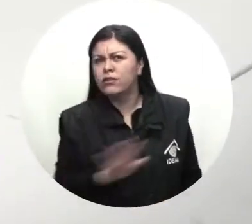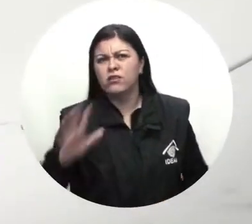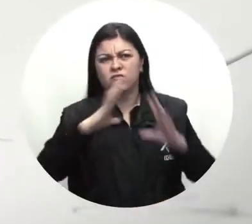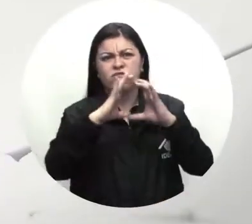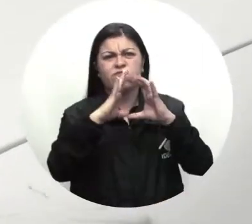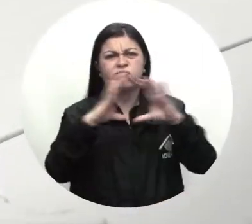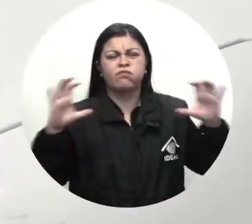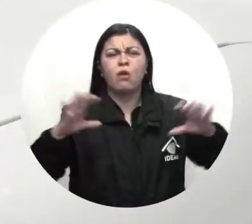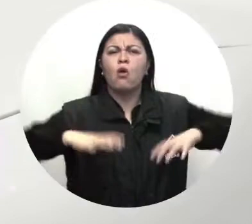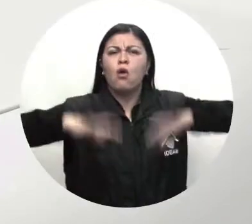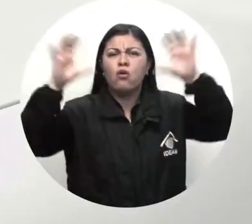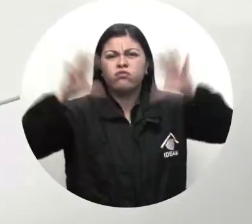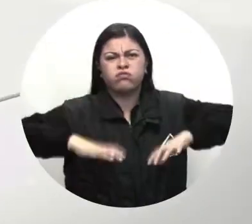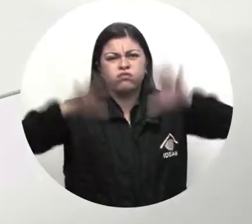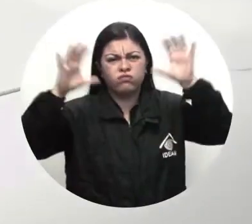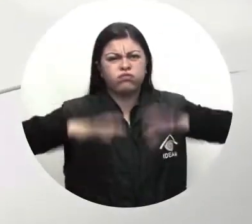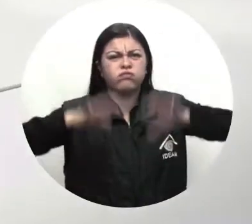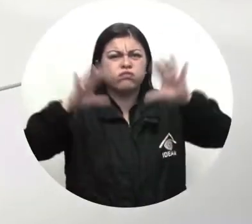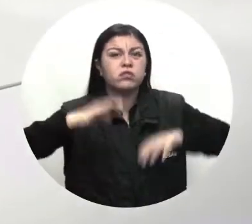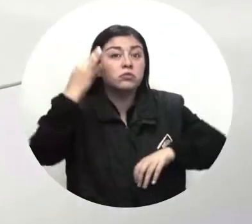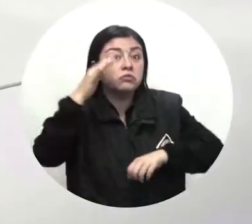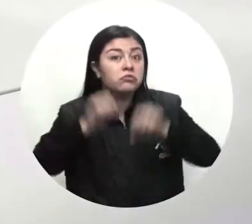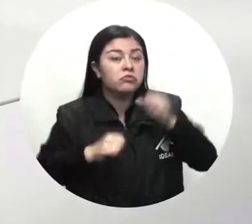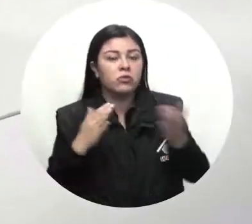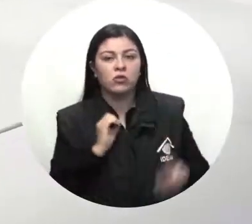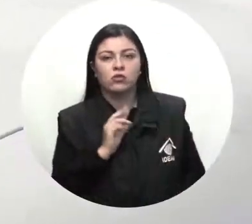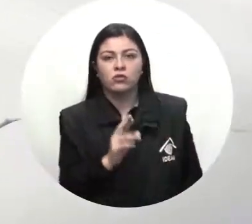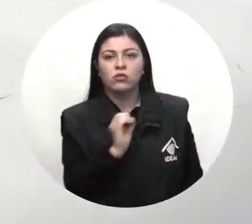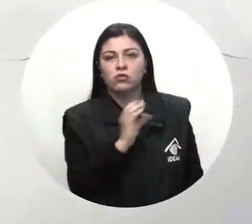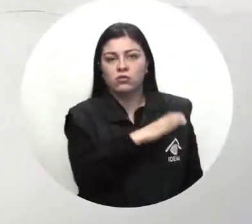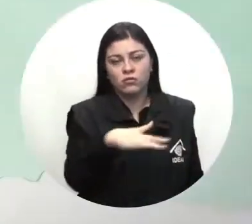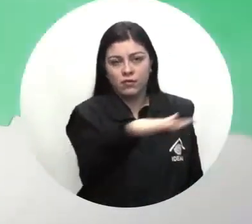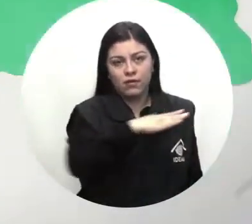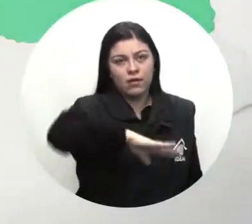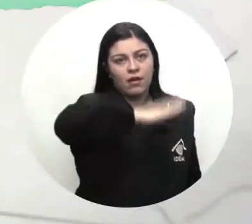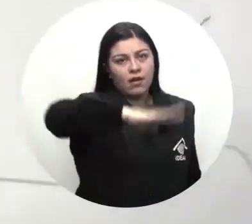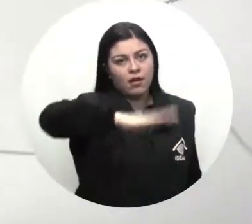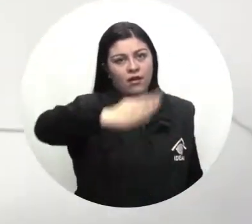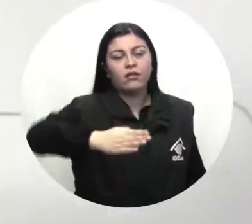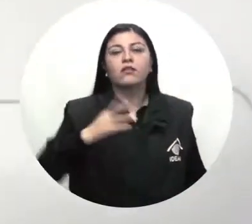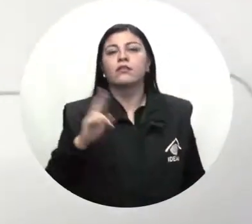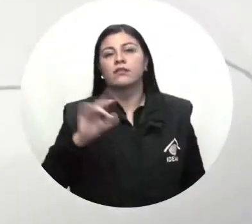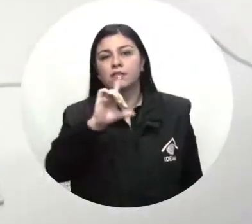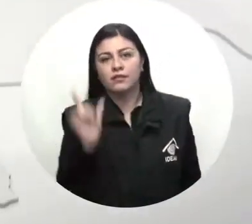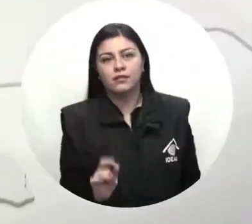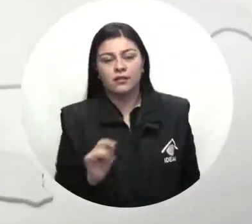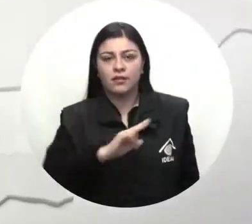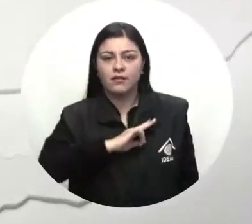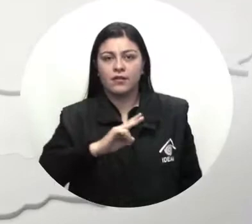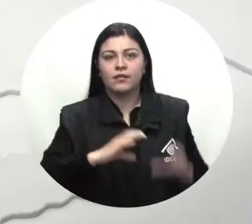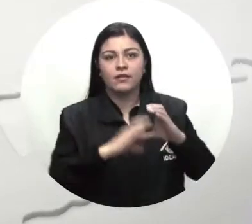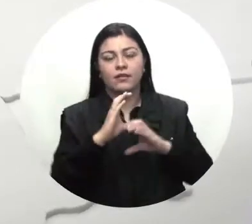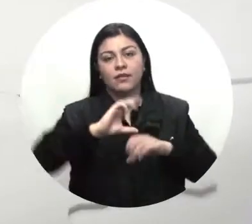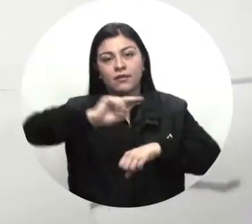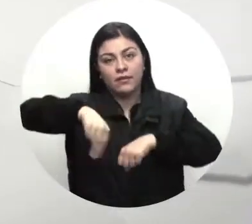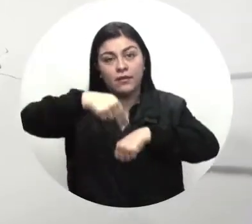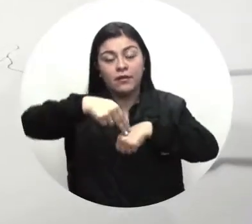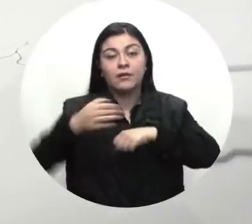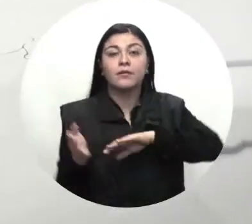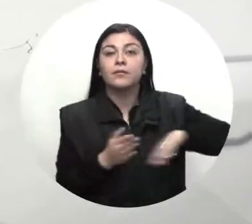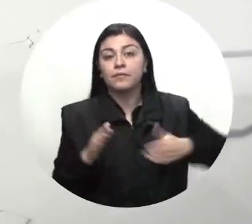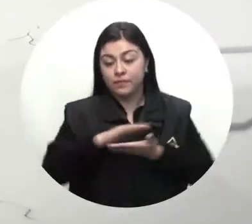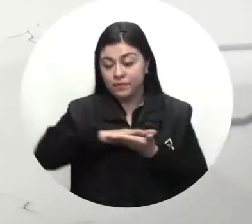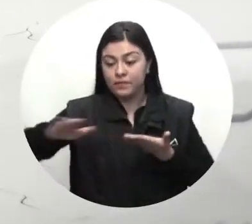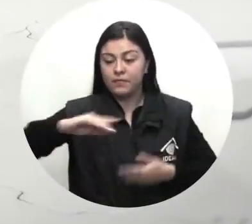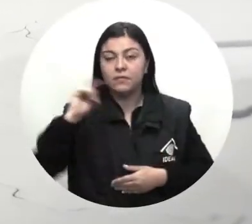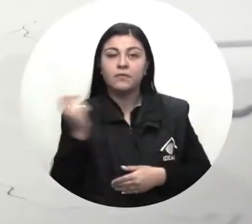con probabilidad de precipitaciones en zonas del sur y occidente de Antioquia, en Risaralda, Valle, Cauca y Nariño. En los llanos